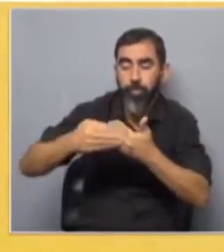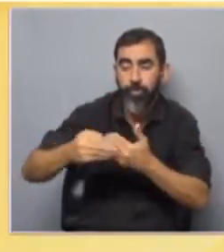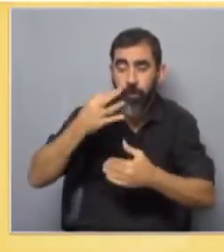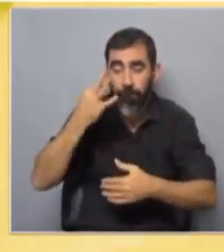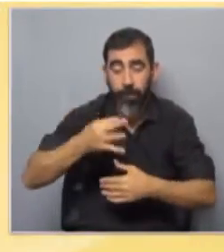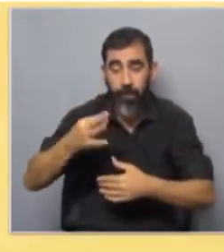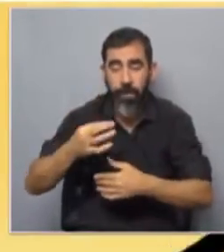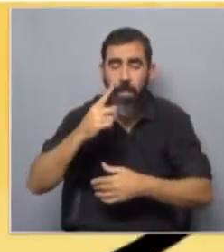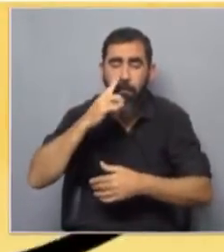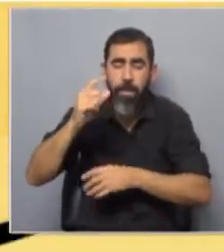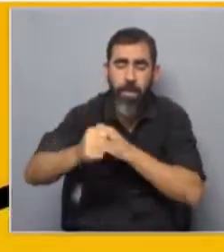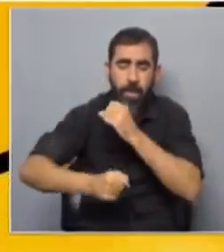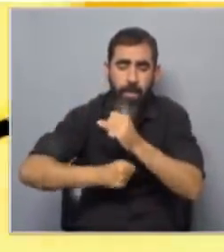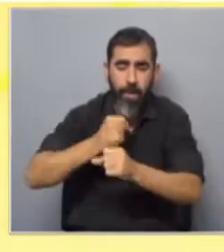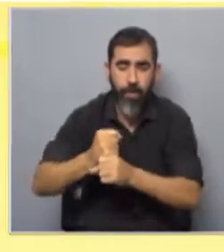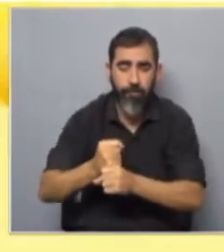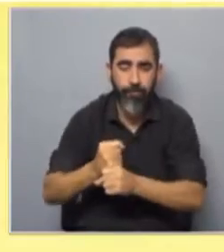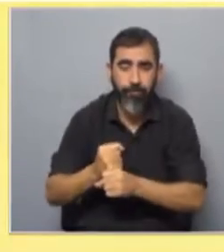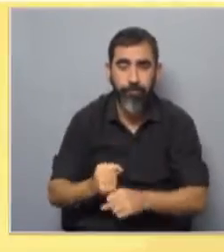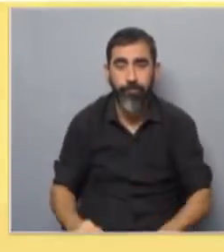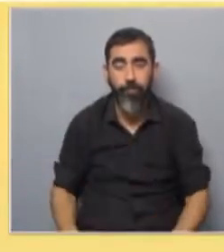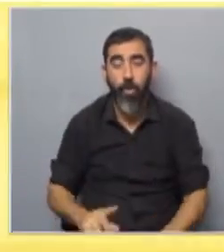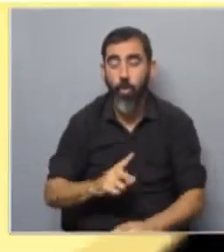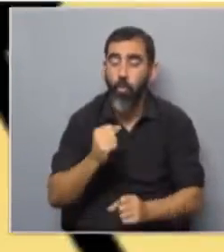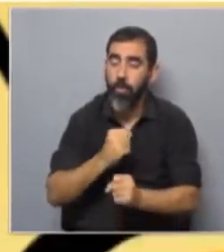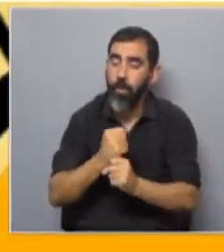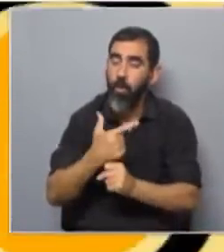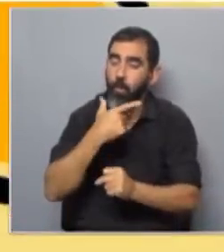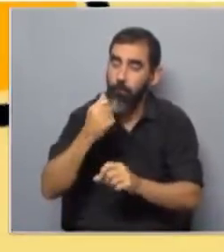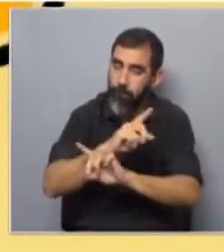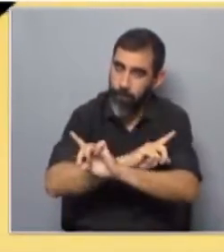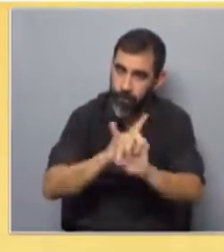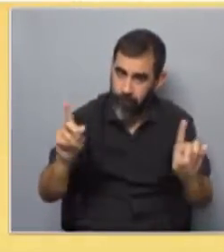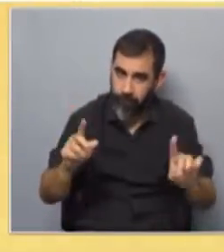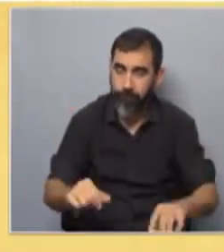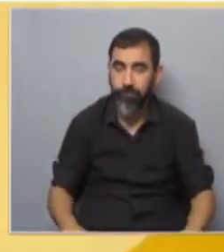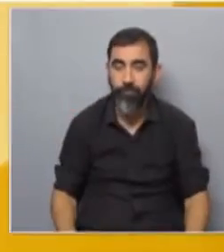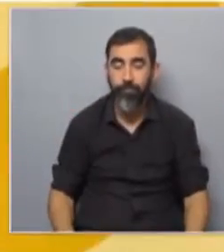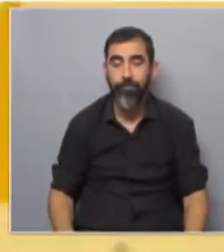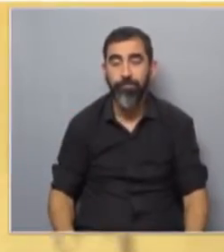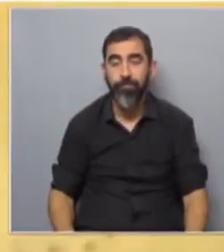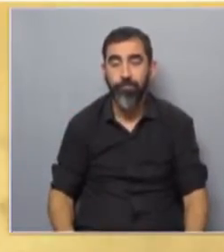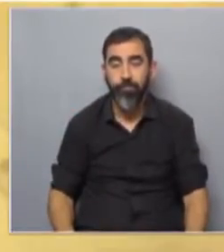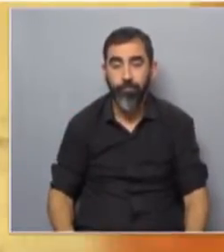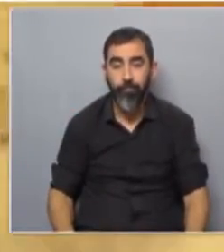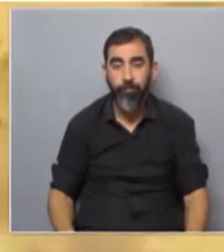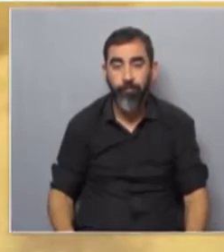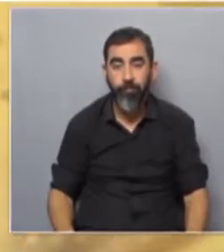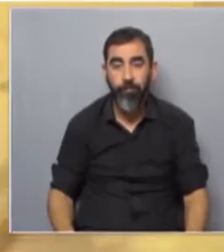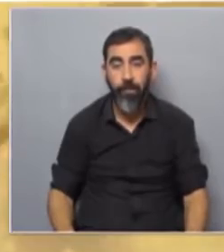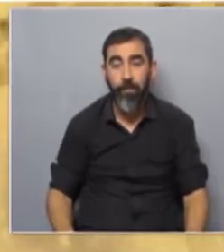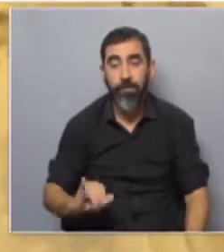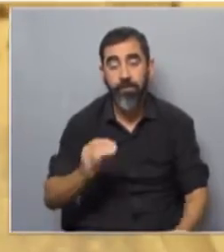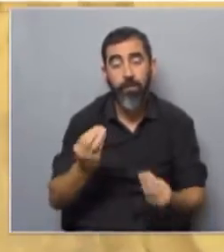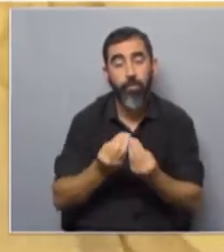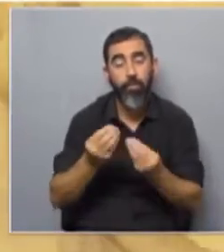edáficos de miles de años. Entonces no es una tarea fácil, sí lo que queda claro es que muchos de estos suelos